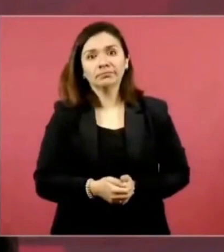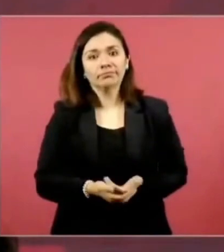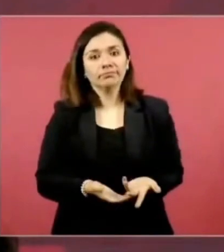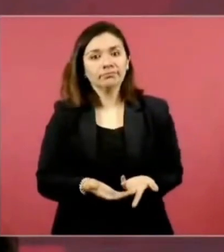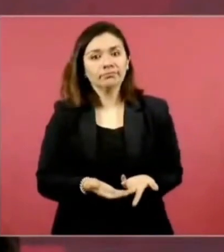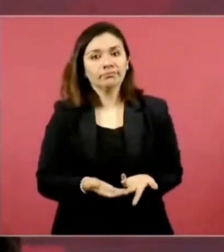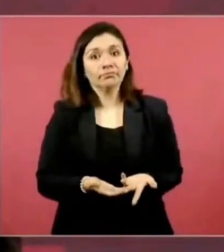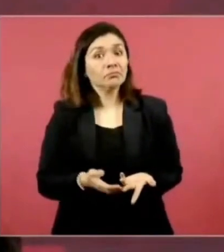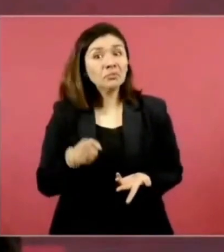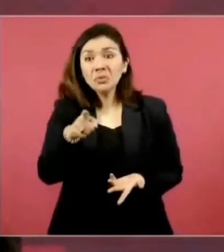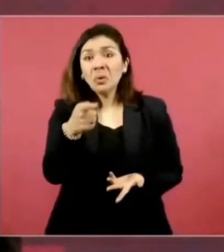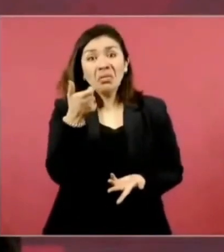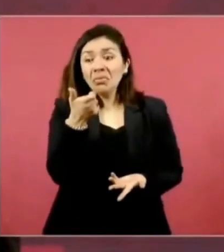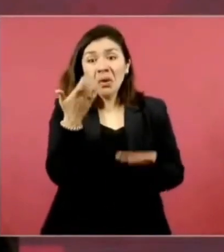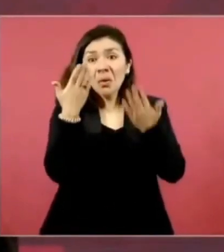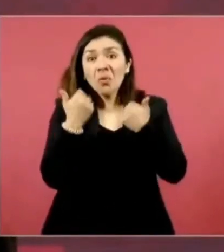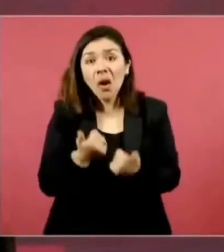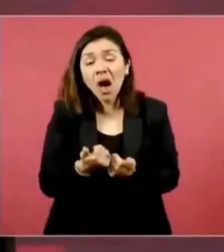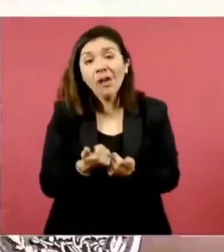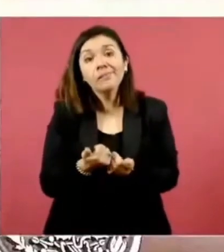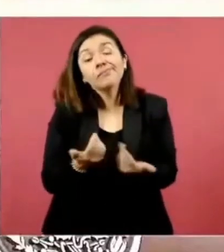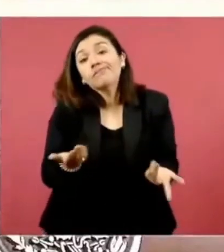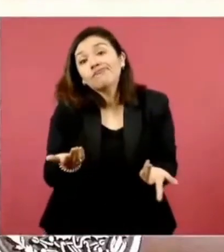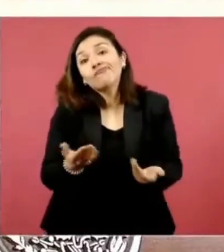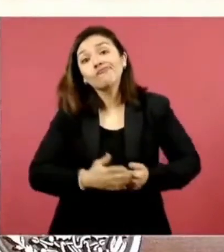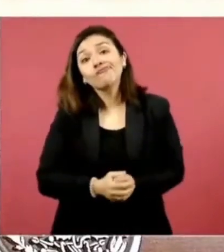Porque si no tienes,